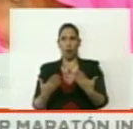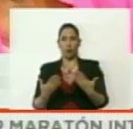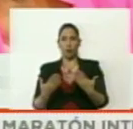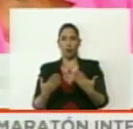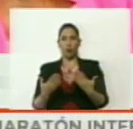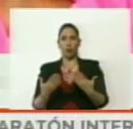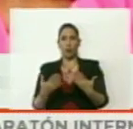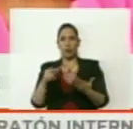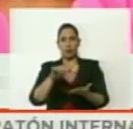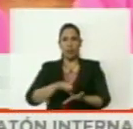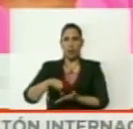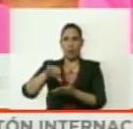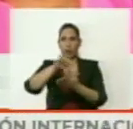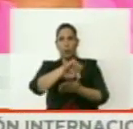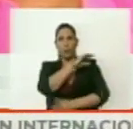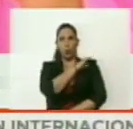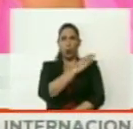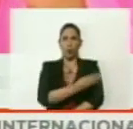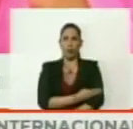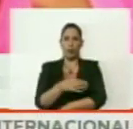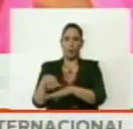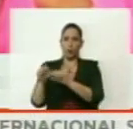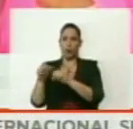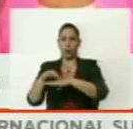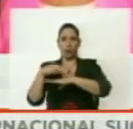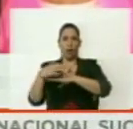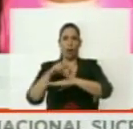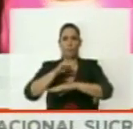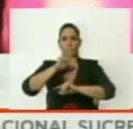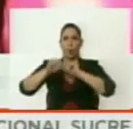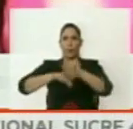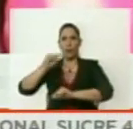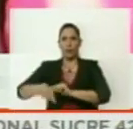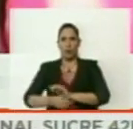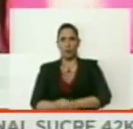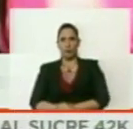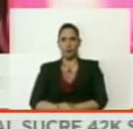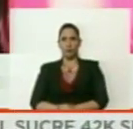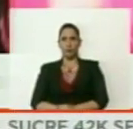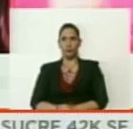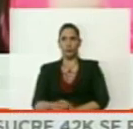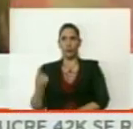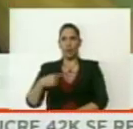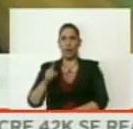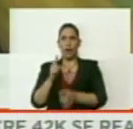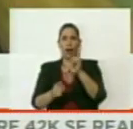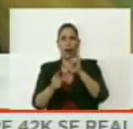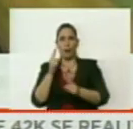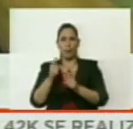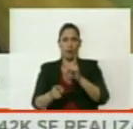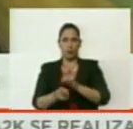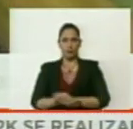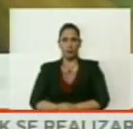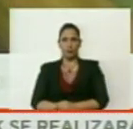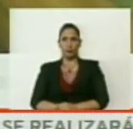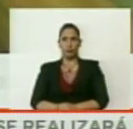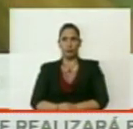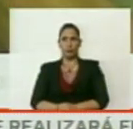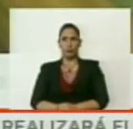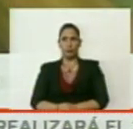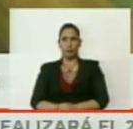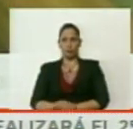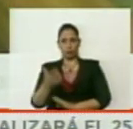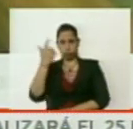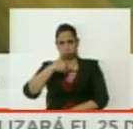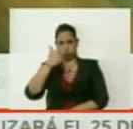los centros de poder imperial dejen de bombardearlo. Tengan al menos la decencia